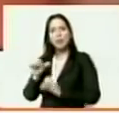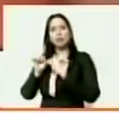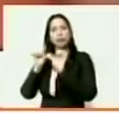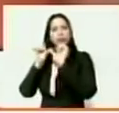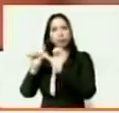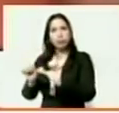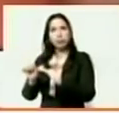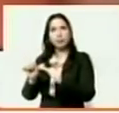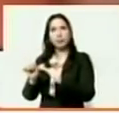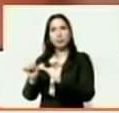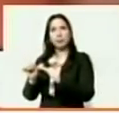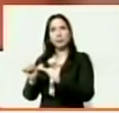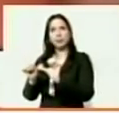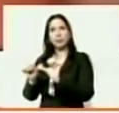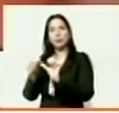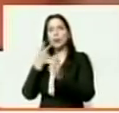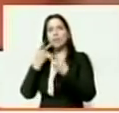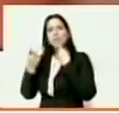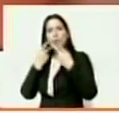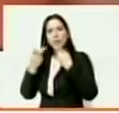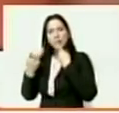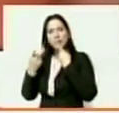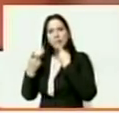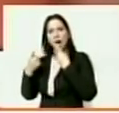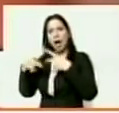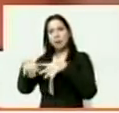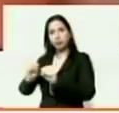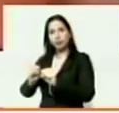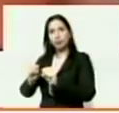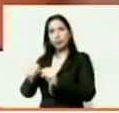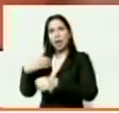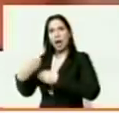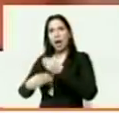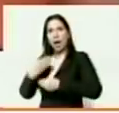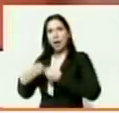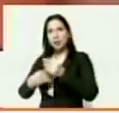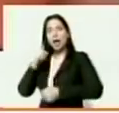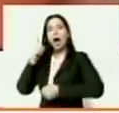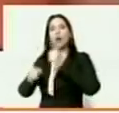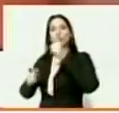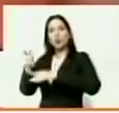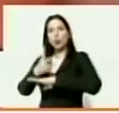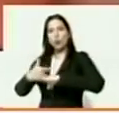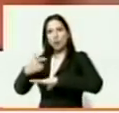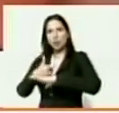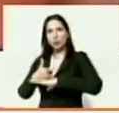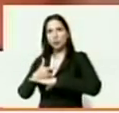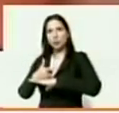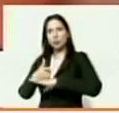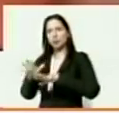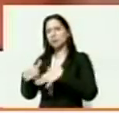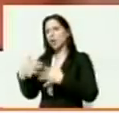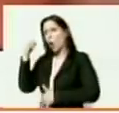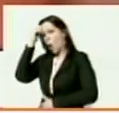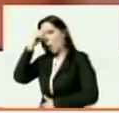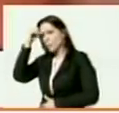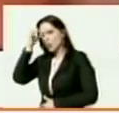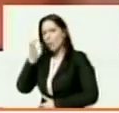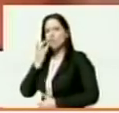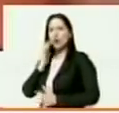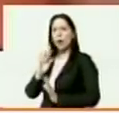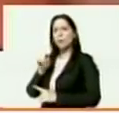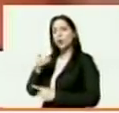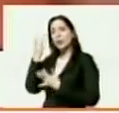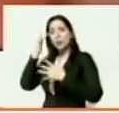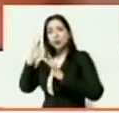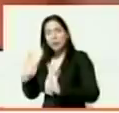alejada esas políticas injerencistas que llevan adelante algunos gobiernos. ¿Qué opinión le merece esta